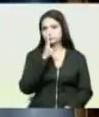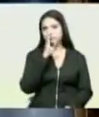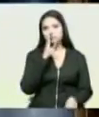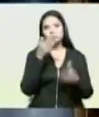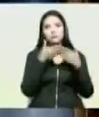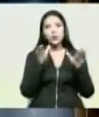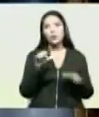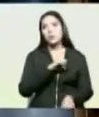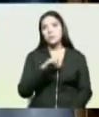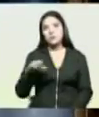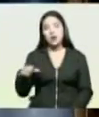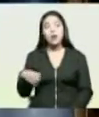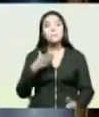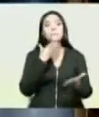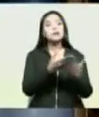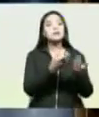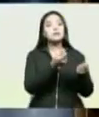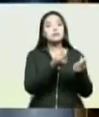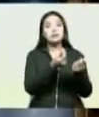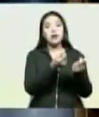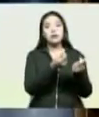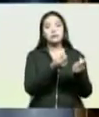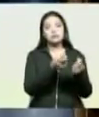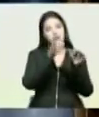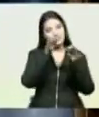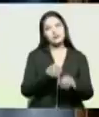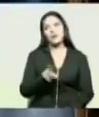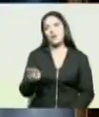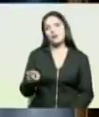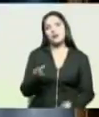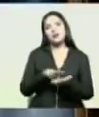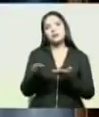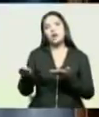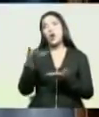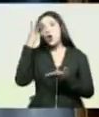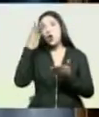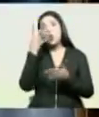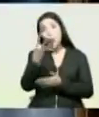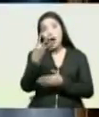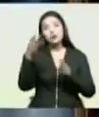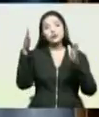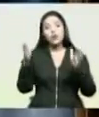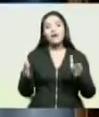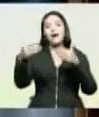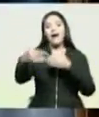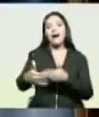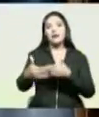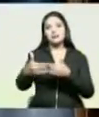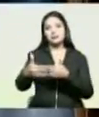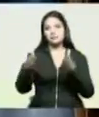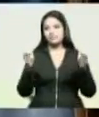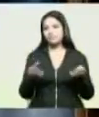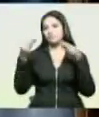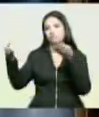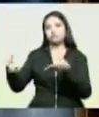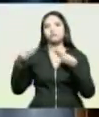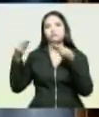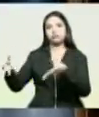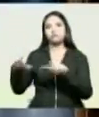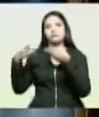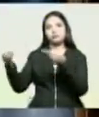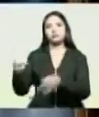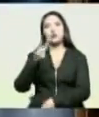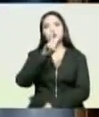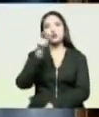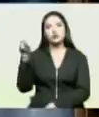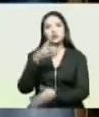o privada a solicitar efectivo, yo le aseguro que no le van a entregar cuatro cajas de madera, ¿verdad?, con 200 millones de